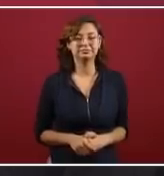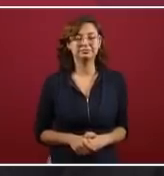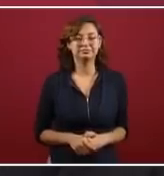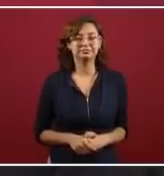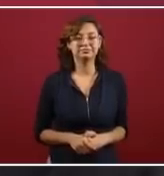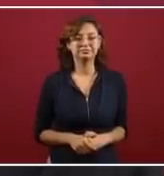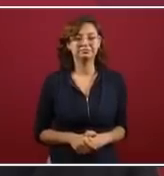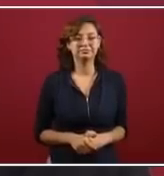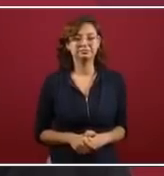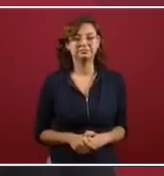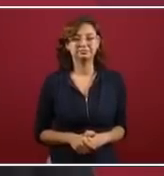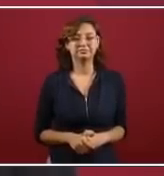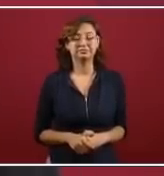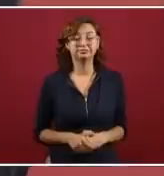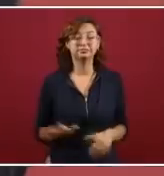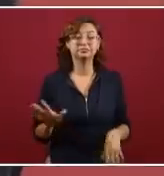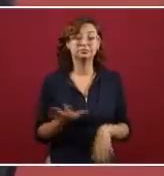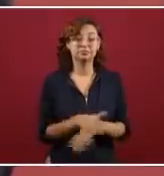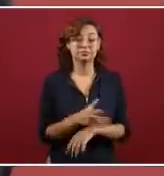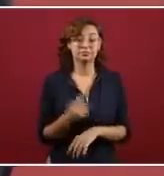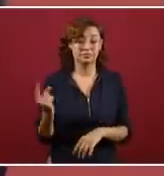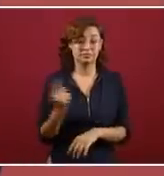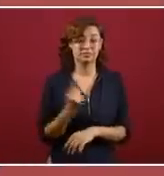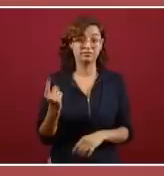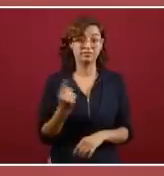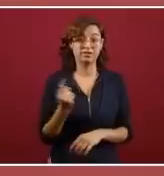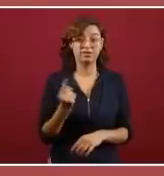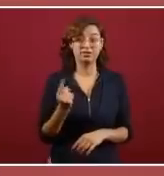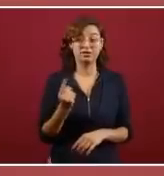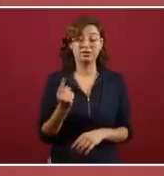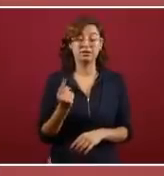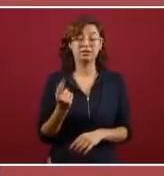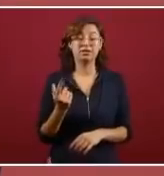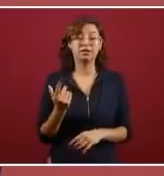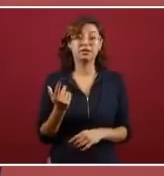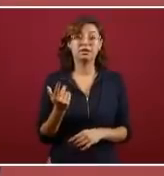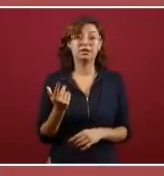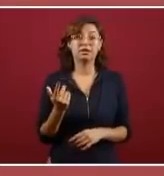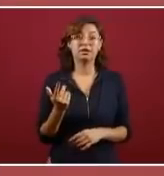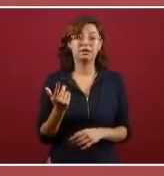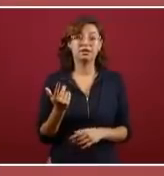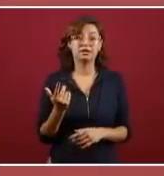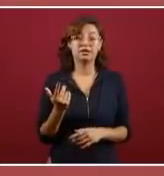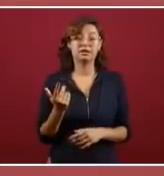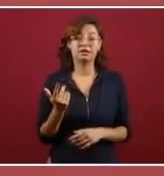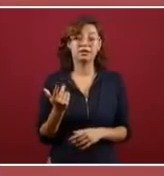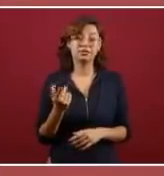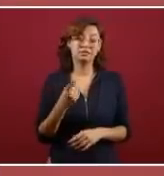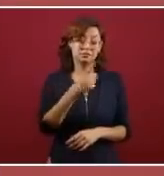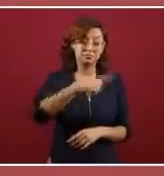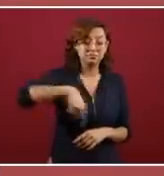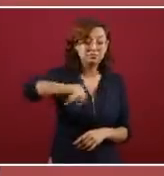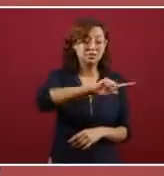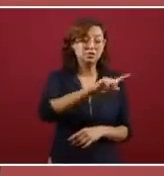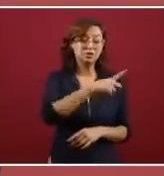cuando se lleva a cabo esta operación de traslado de las